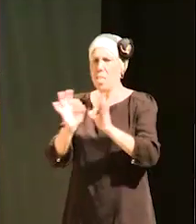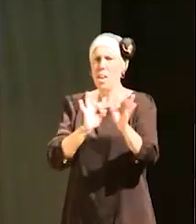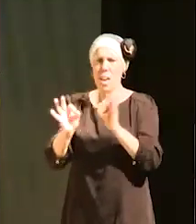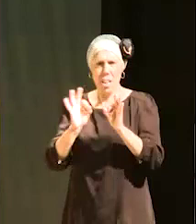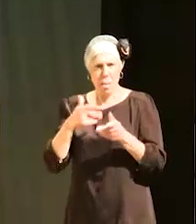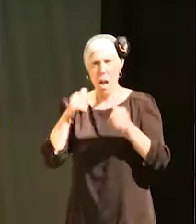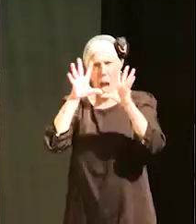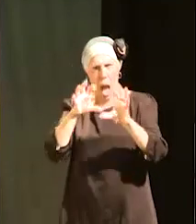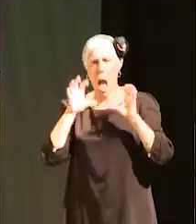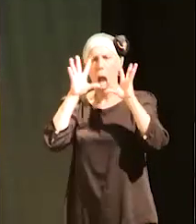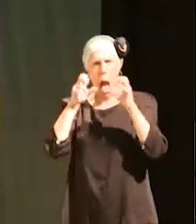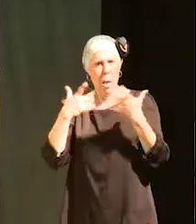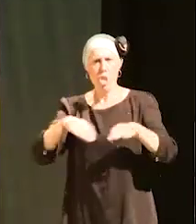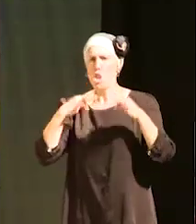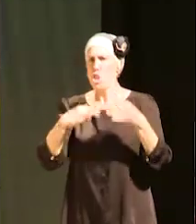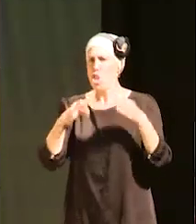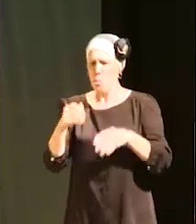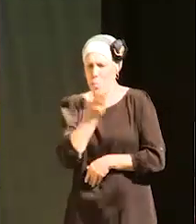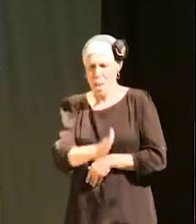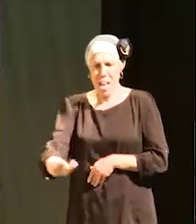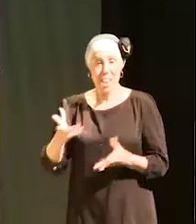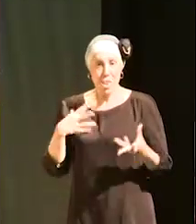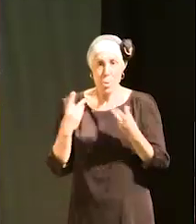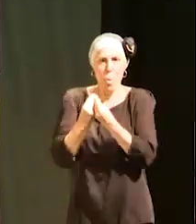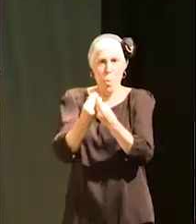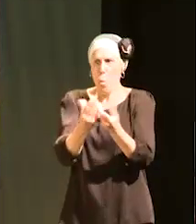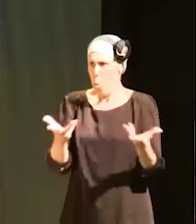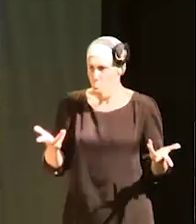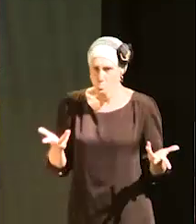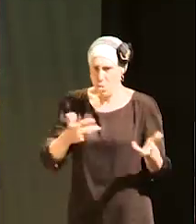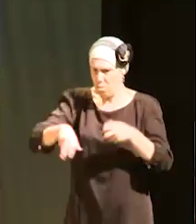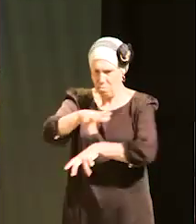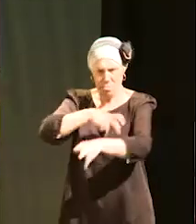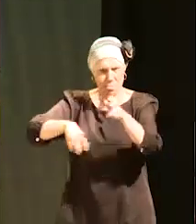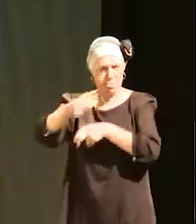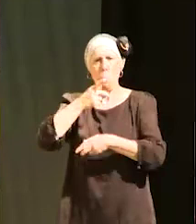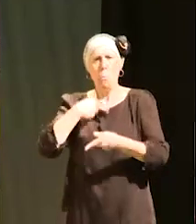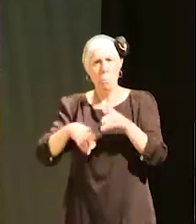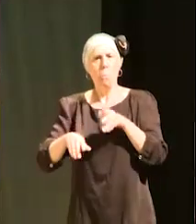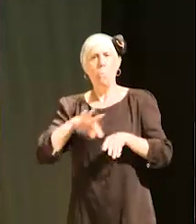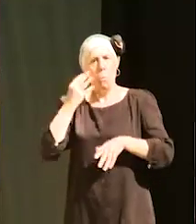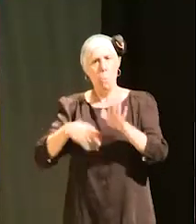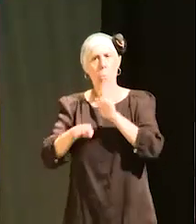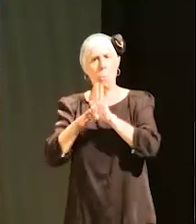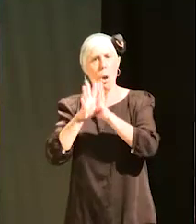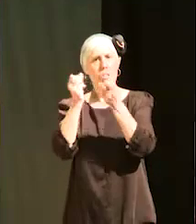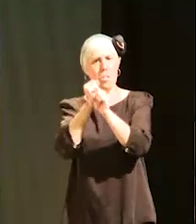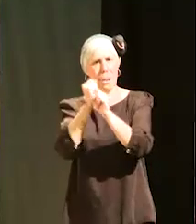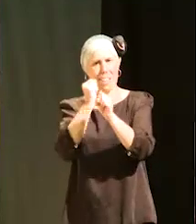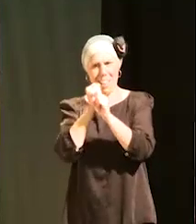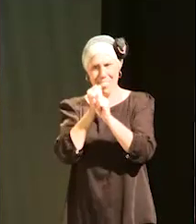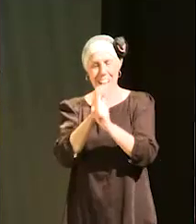siempre con sus crías verdad aunque no sea lo fundamental pueden seguir trabajando y tal entonces hay otra como